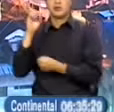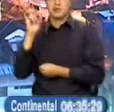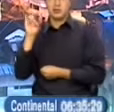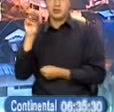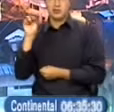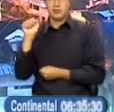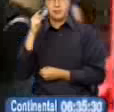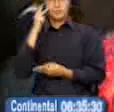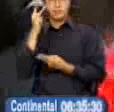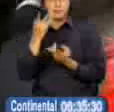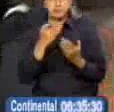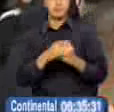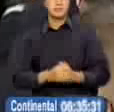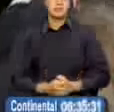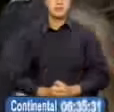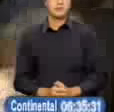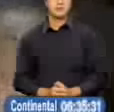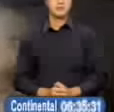el detalle